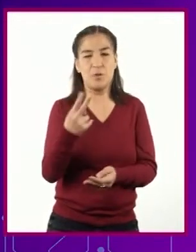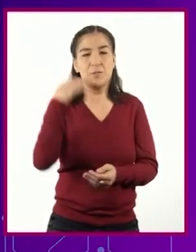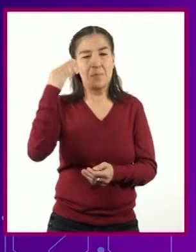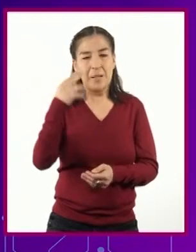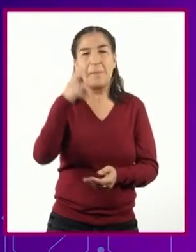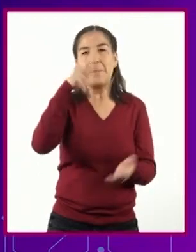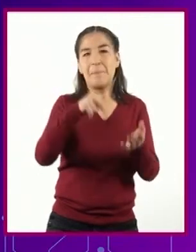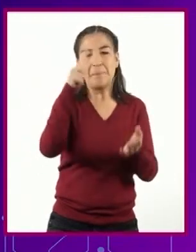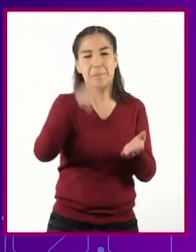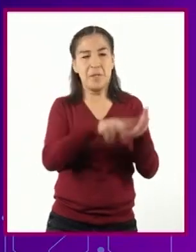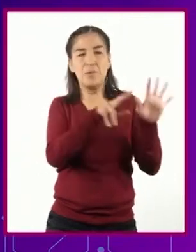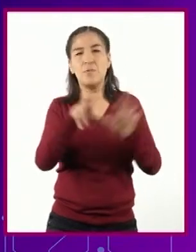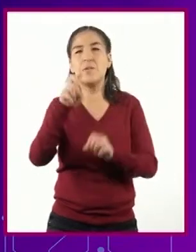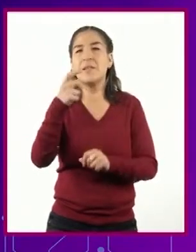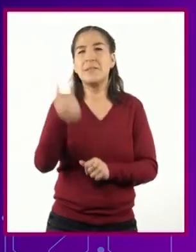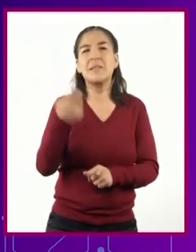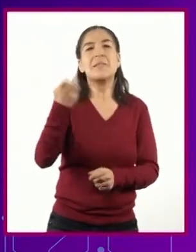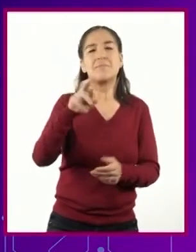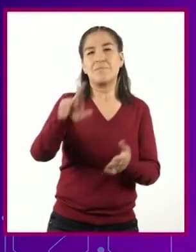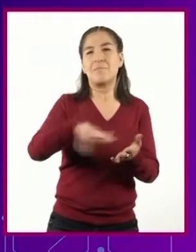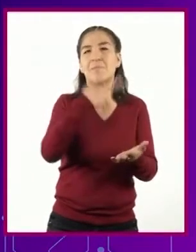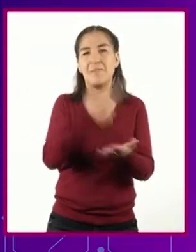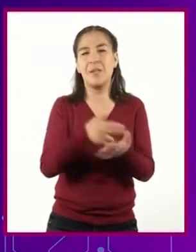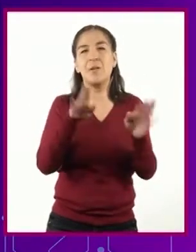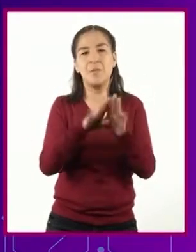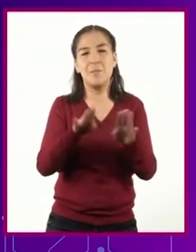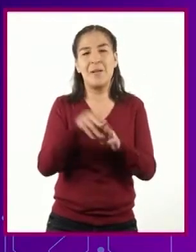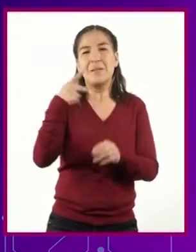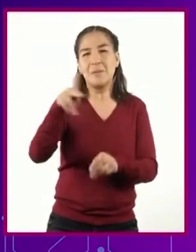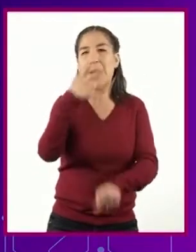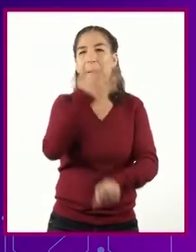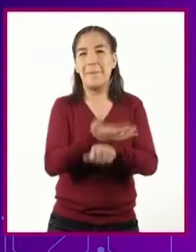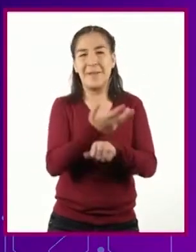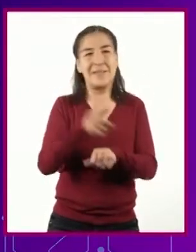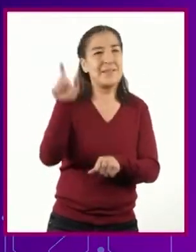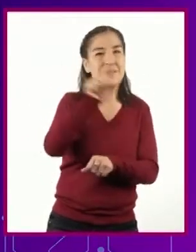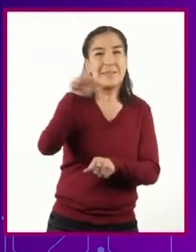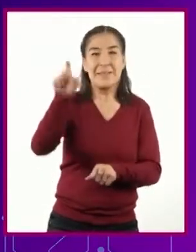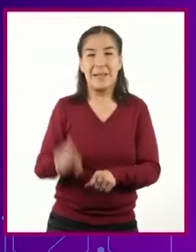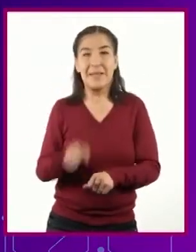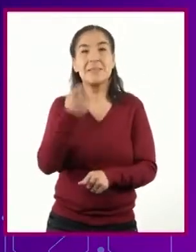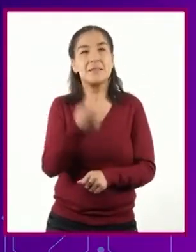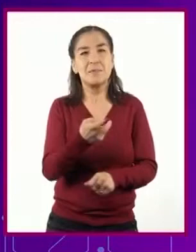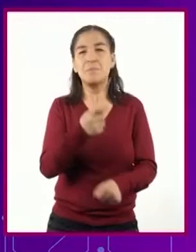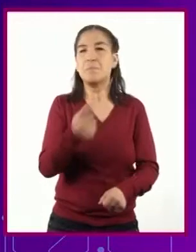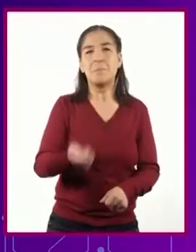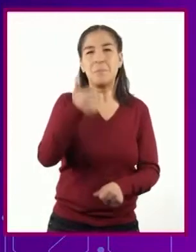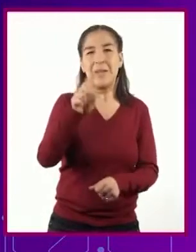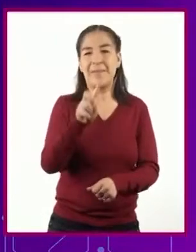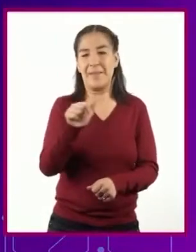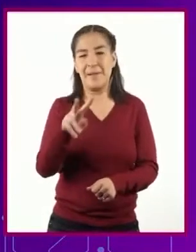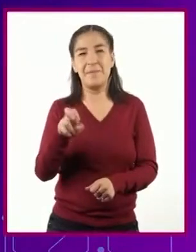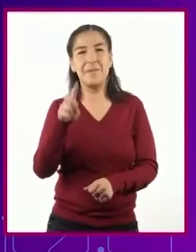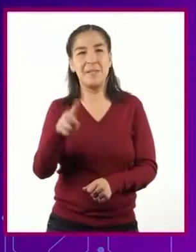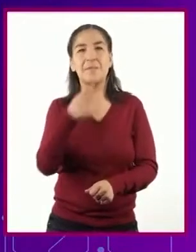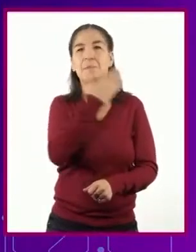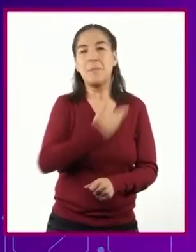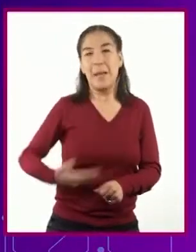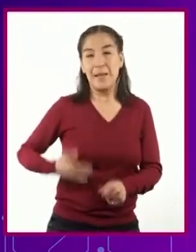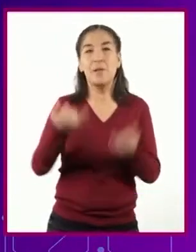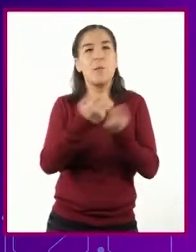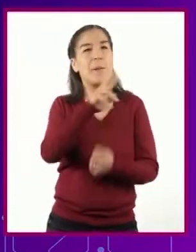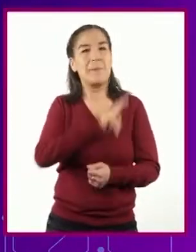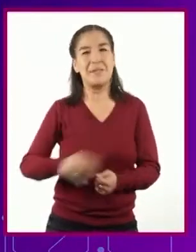1836, naciendo como la República Angloamericana de Texas, siendo el primer presidente David Barnett y el vicepresidente el